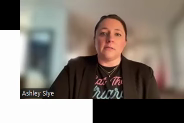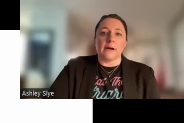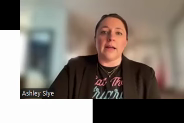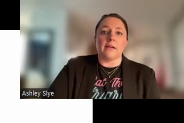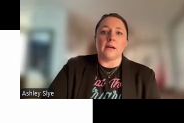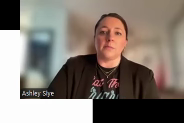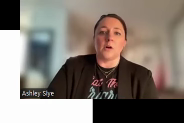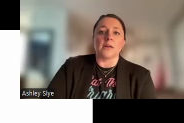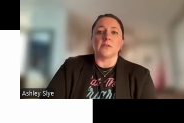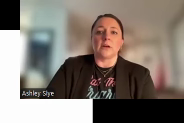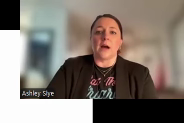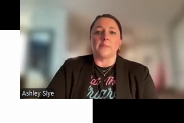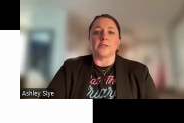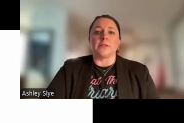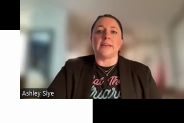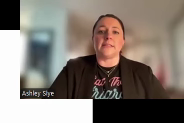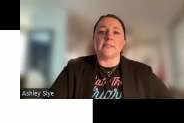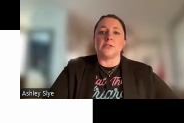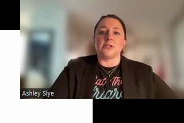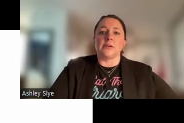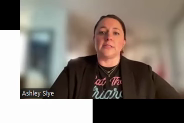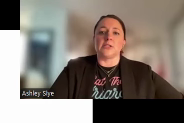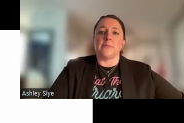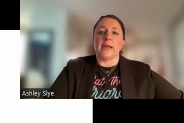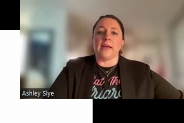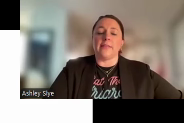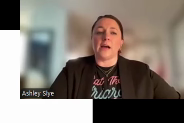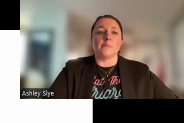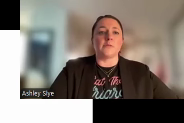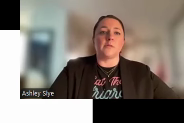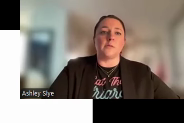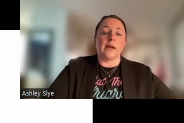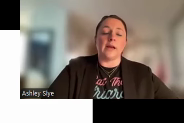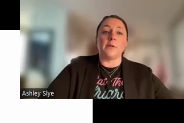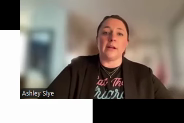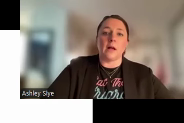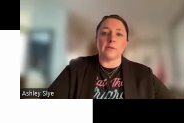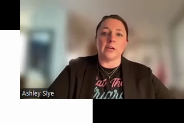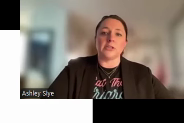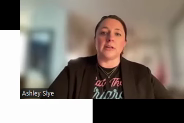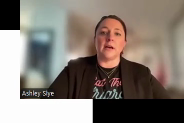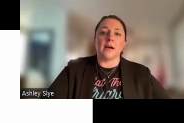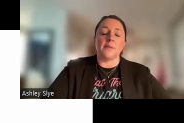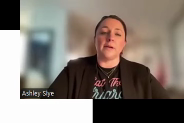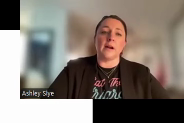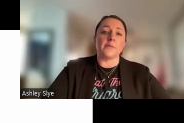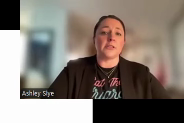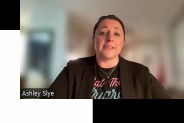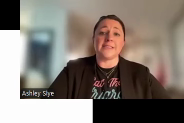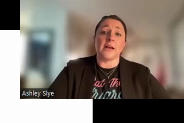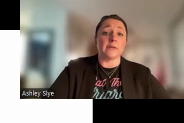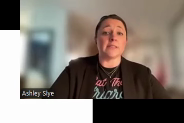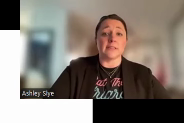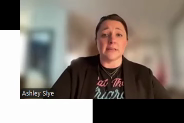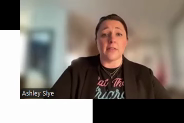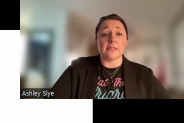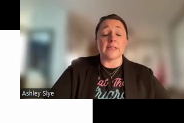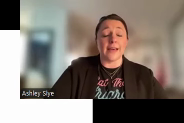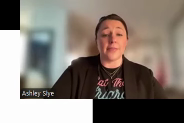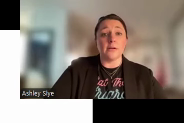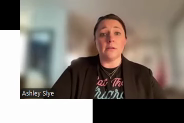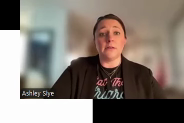son las oportunidades que tenemos para colaboración? Bueno, tenemos oportunidades de aprendizaje cruzado en